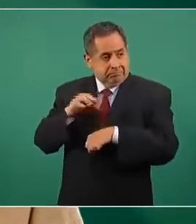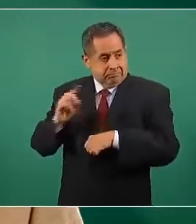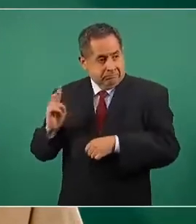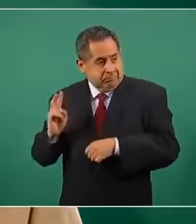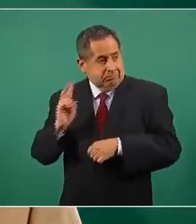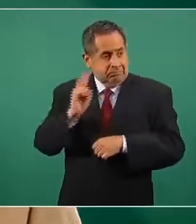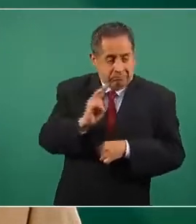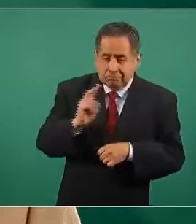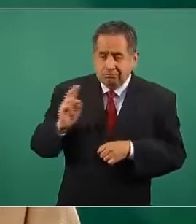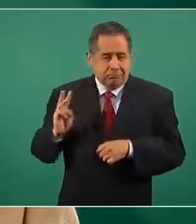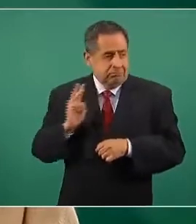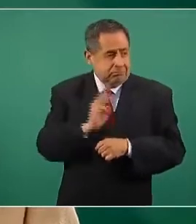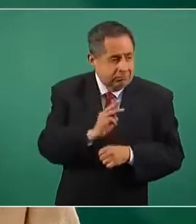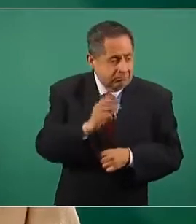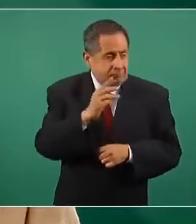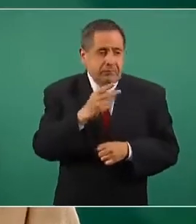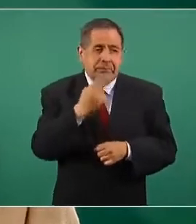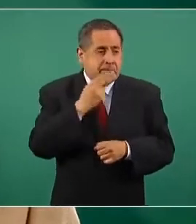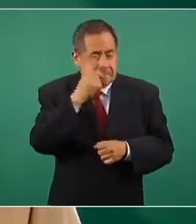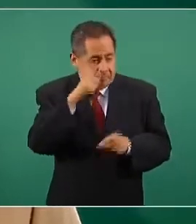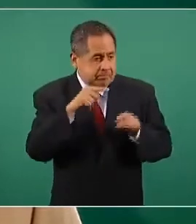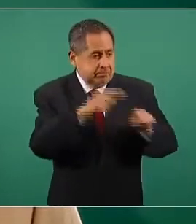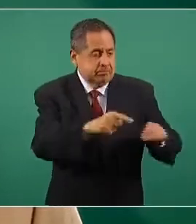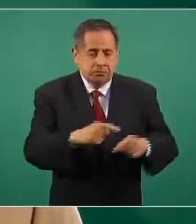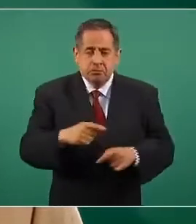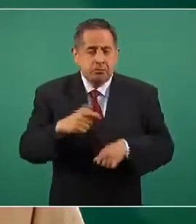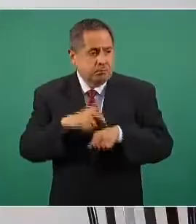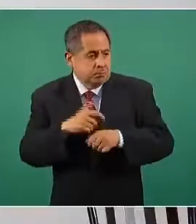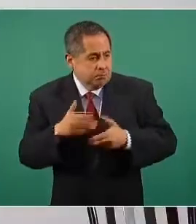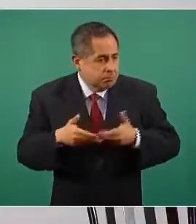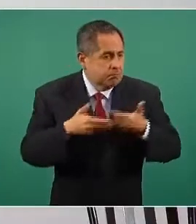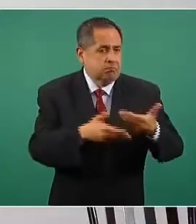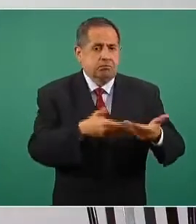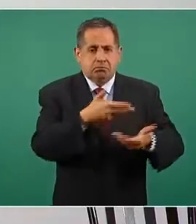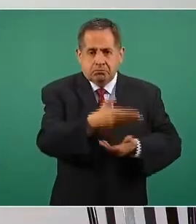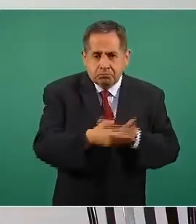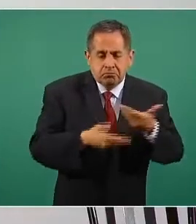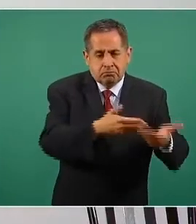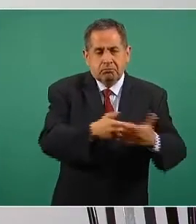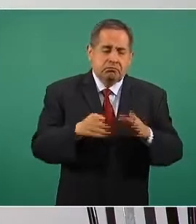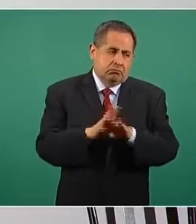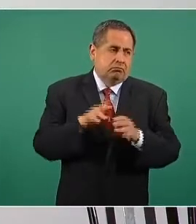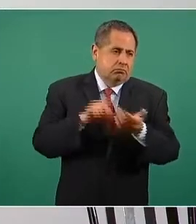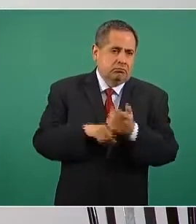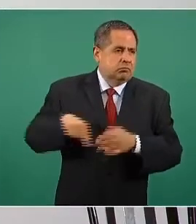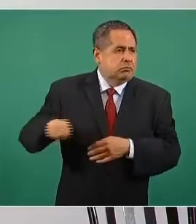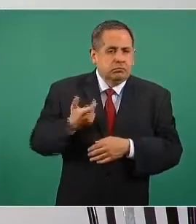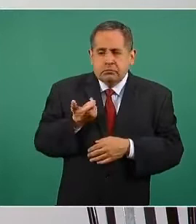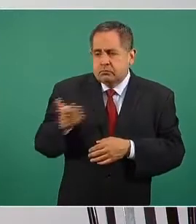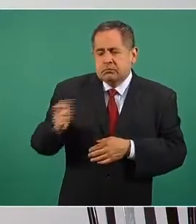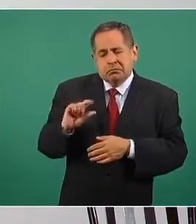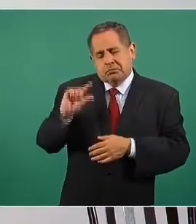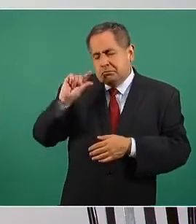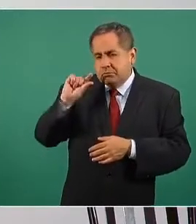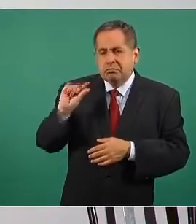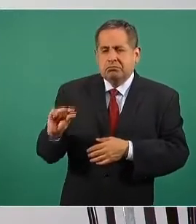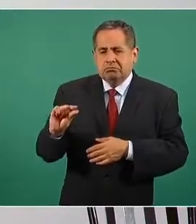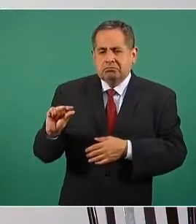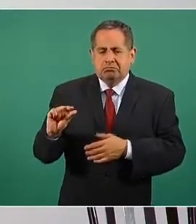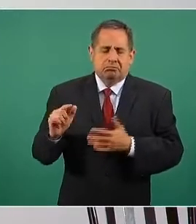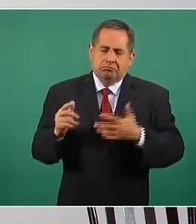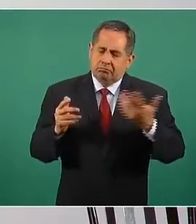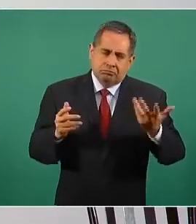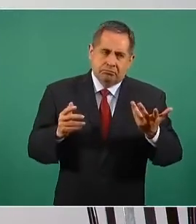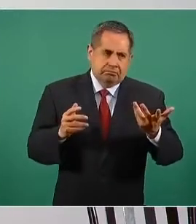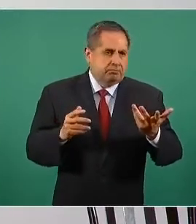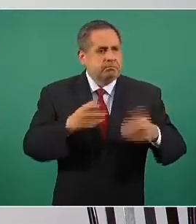dando su tiempo, que están dando su servicio social y, como tú dices, pues con remuneraciones mínimas